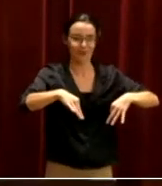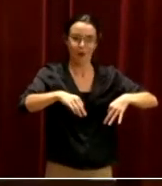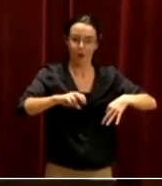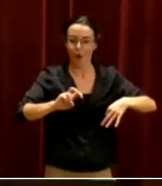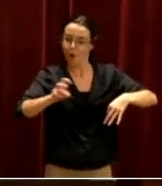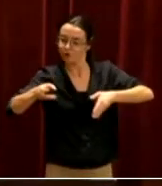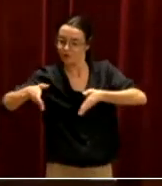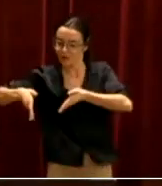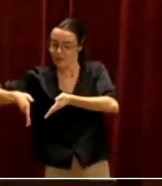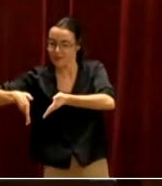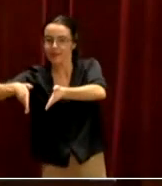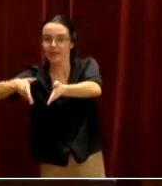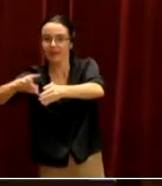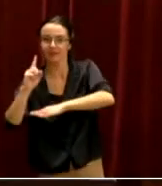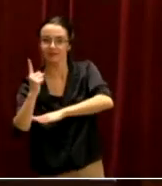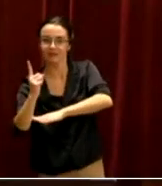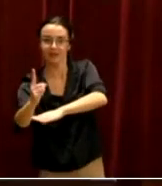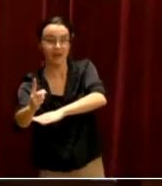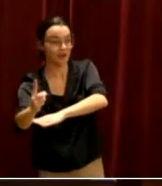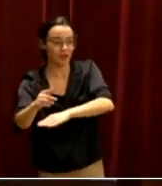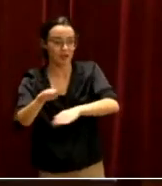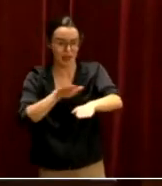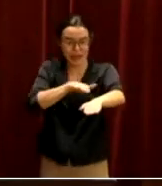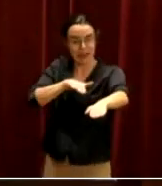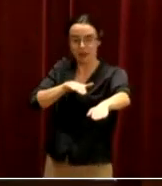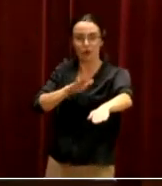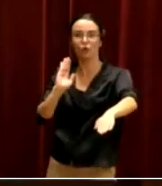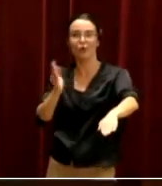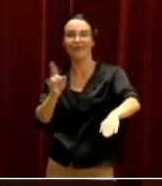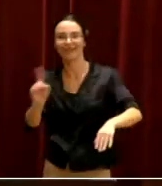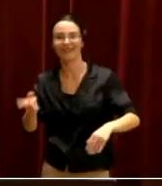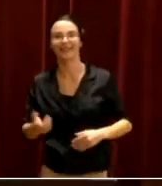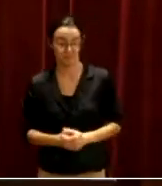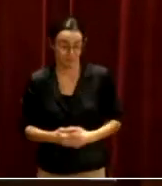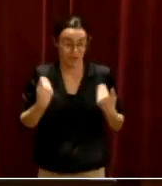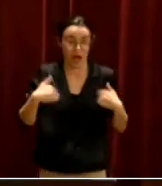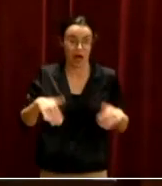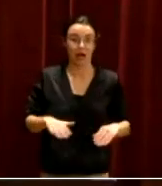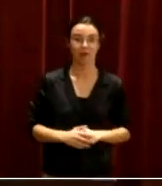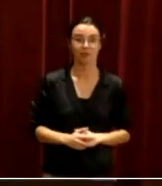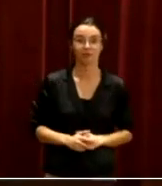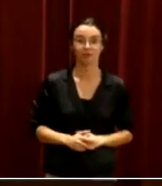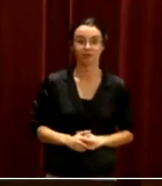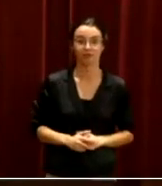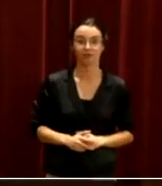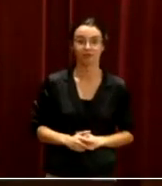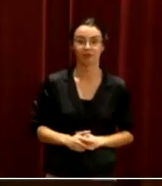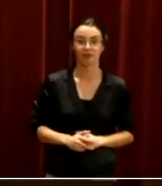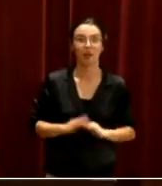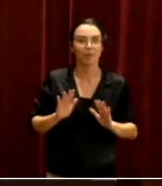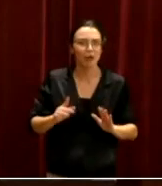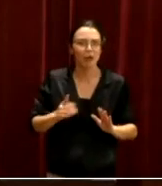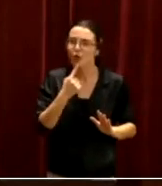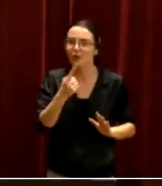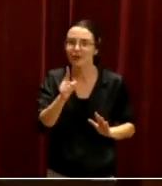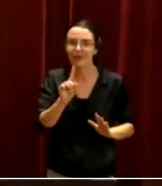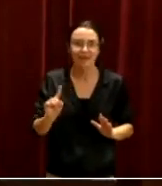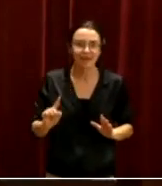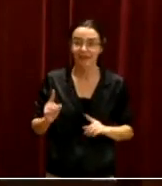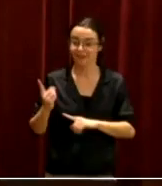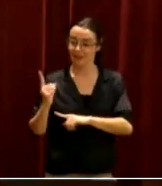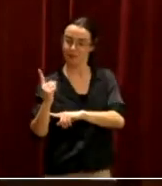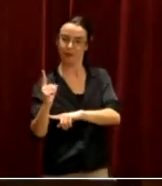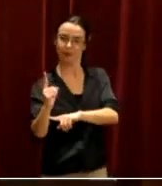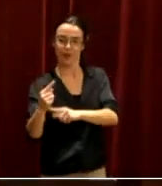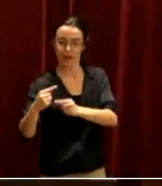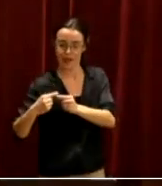pretenciones ya pero no dicen que en el tranvía el trayecto tardará más llegar